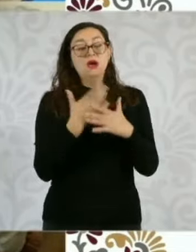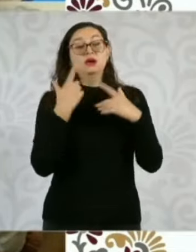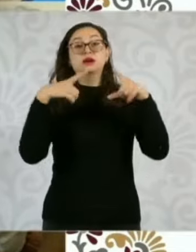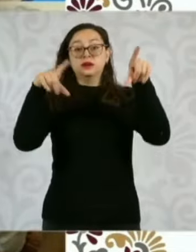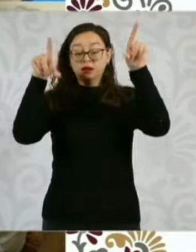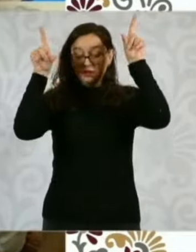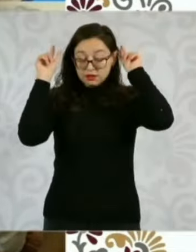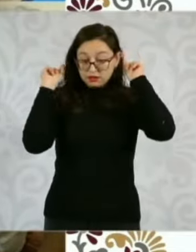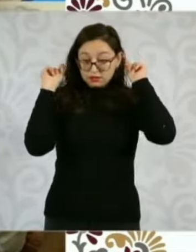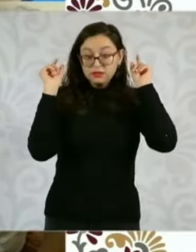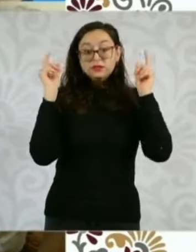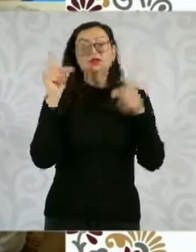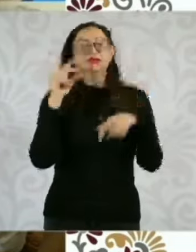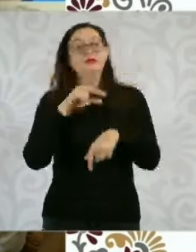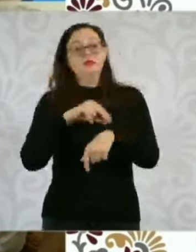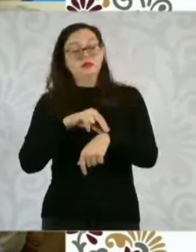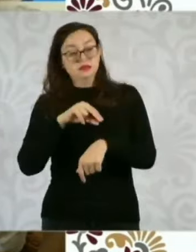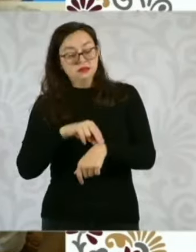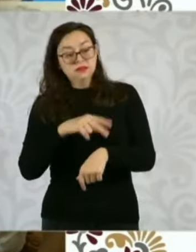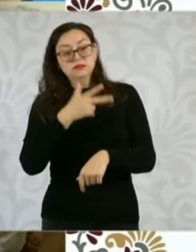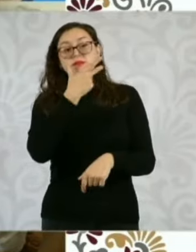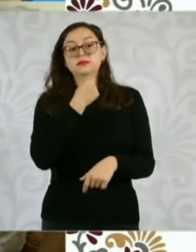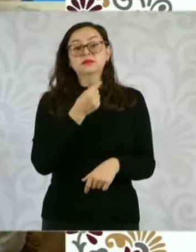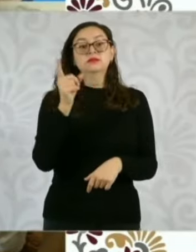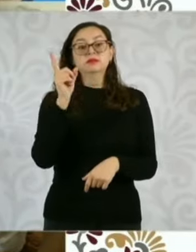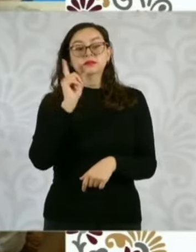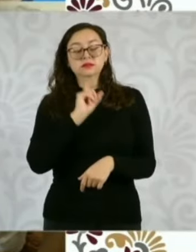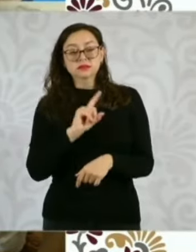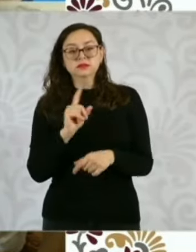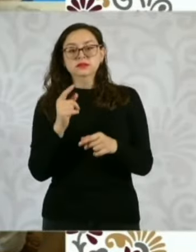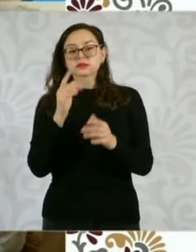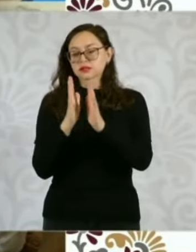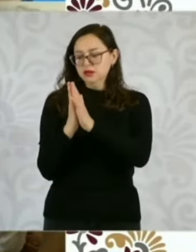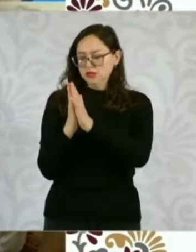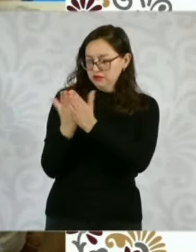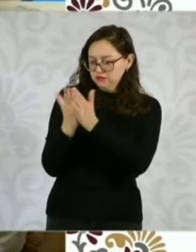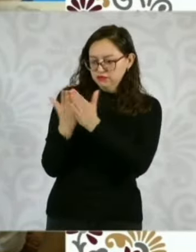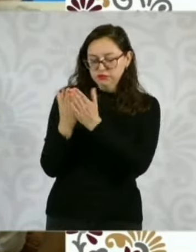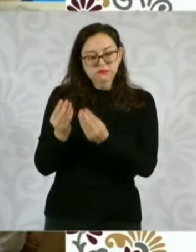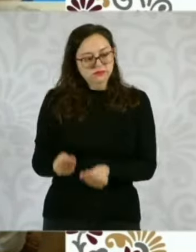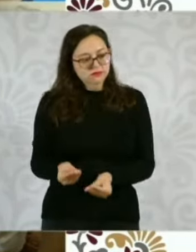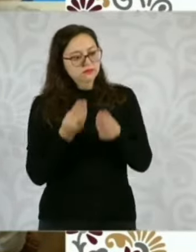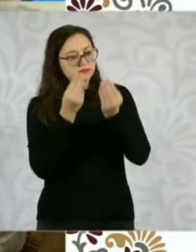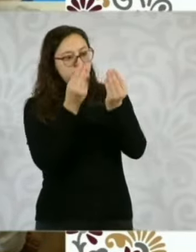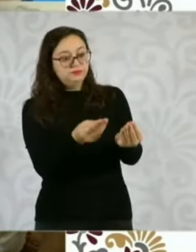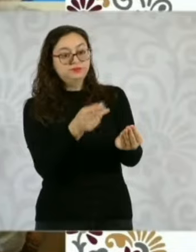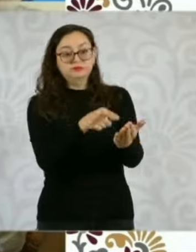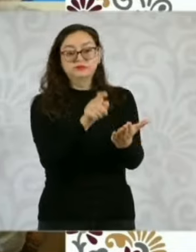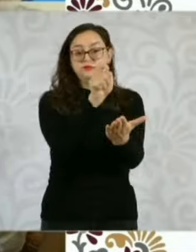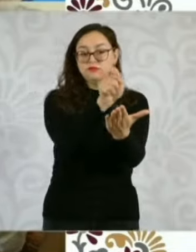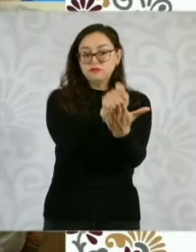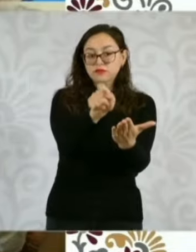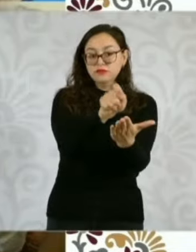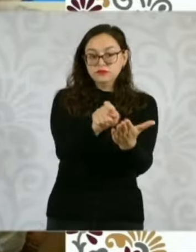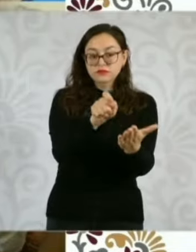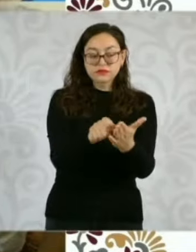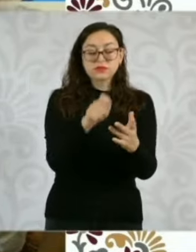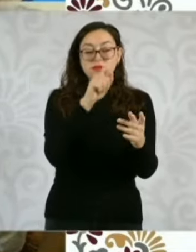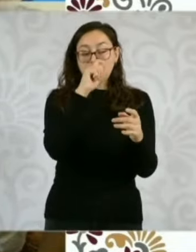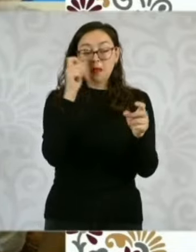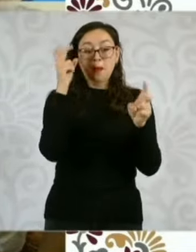médicos, médicas van a entregar una cartilla de salud donde se podrá llevar el control de las visitas de